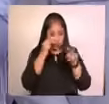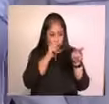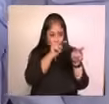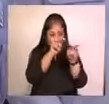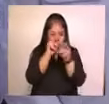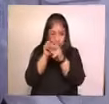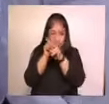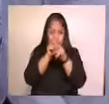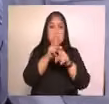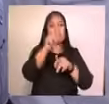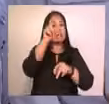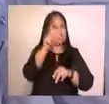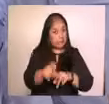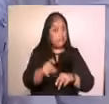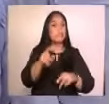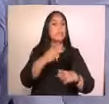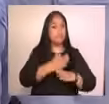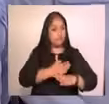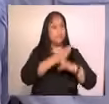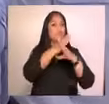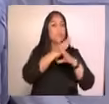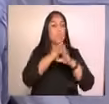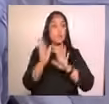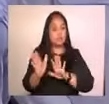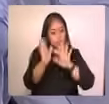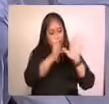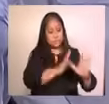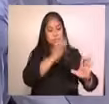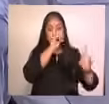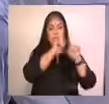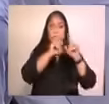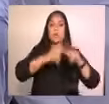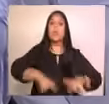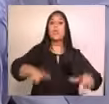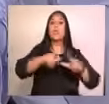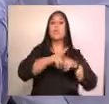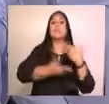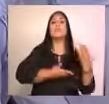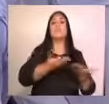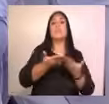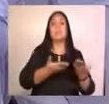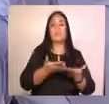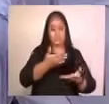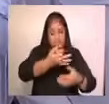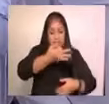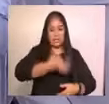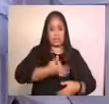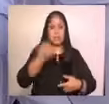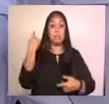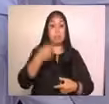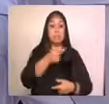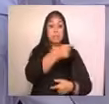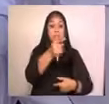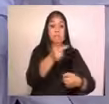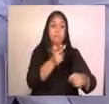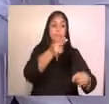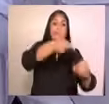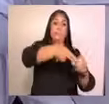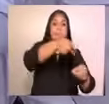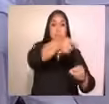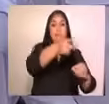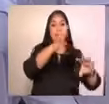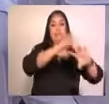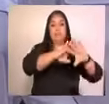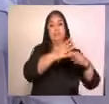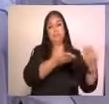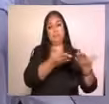que tiene que ser desarrollada, y por otra parte como un espacio de servicio digno para quienes tienen que servir en las